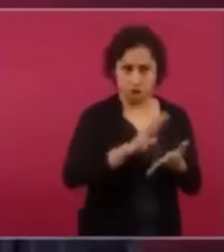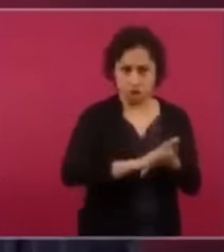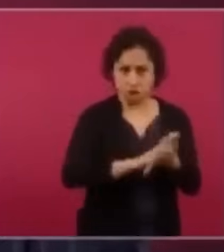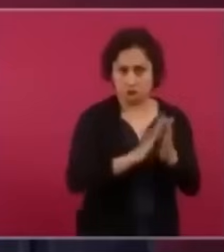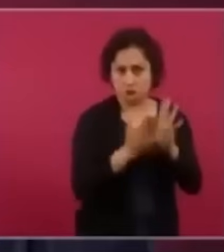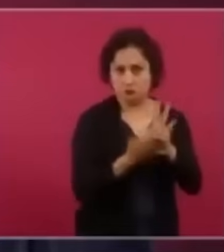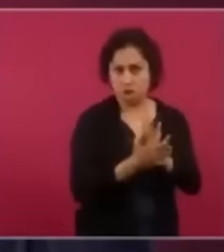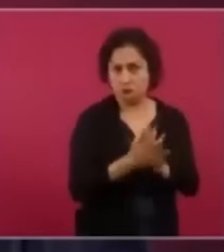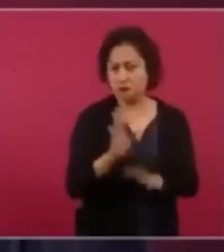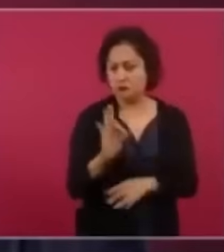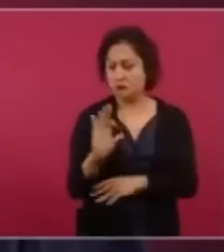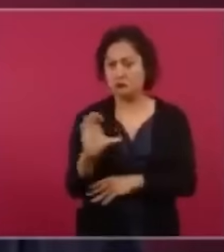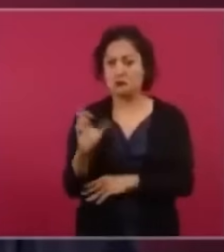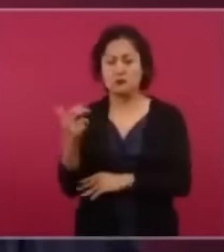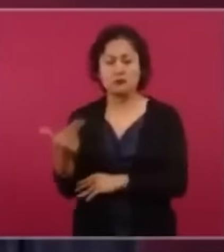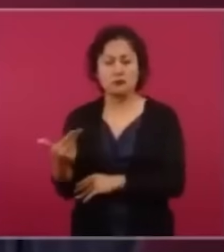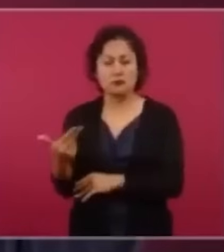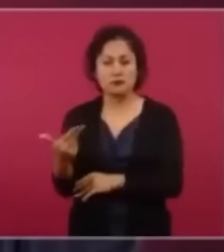Y luego